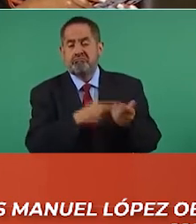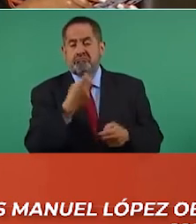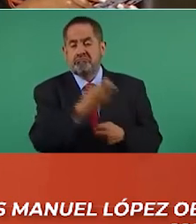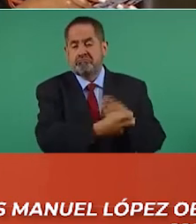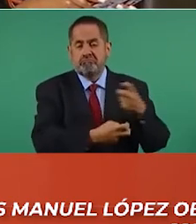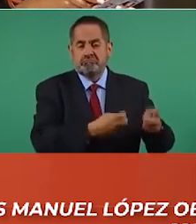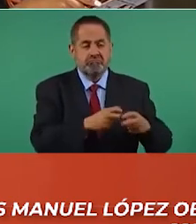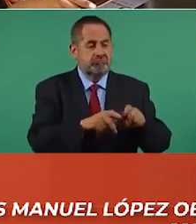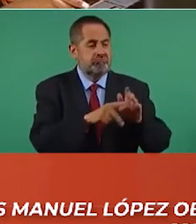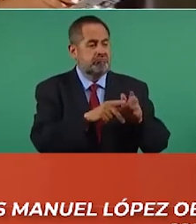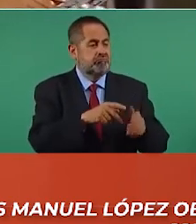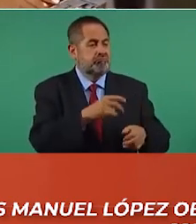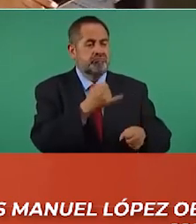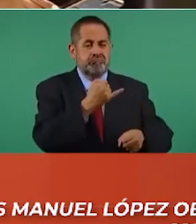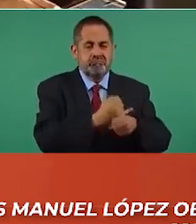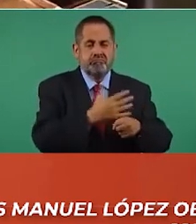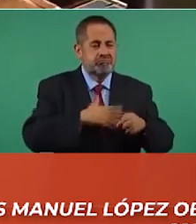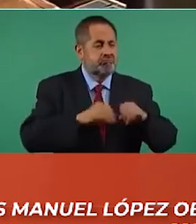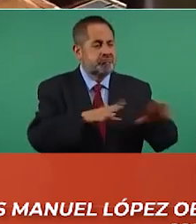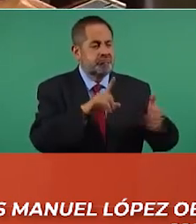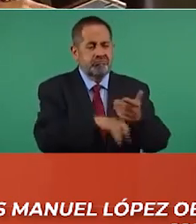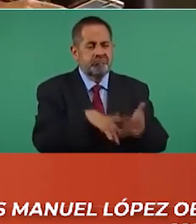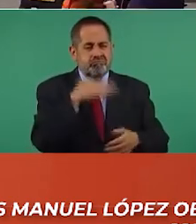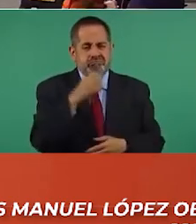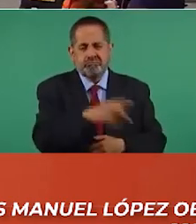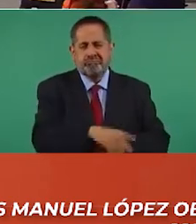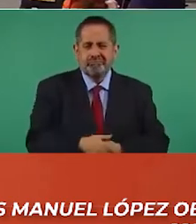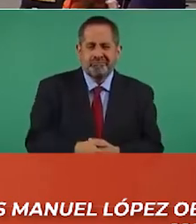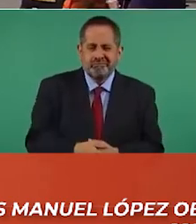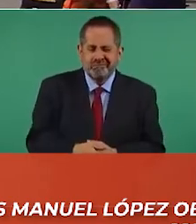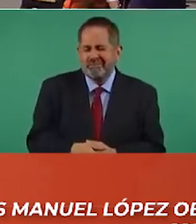una cobertura injusticia y de corrupción. Sí,